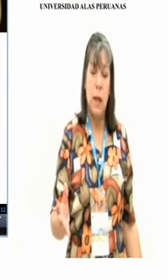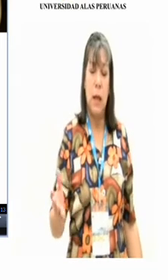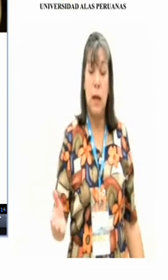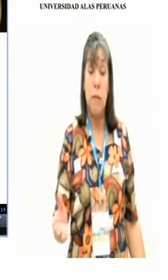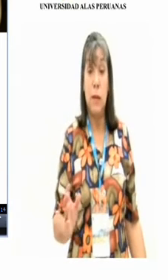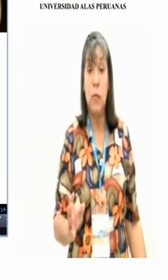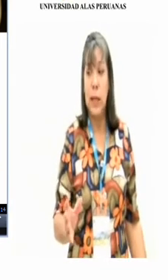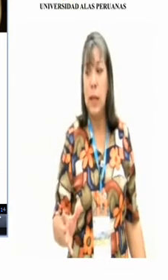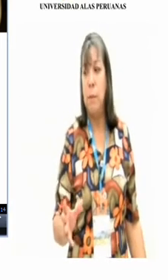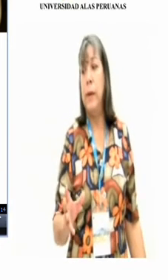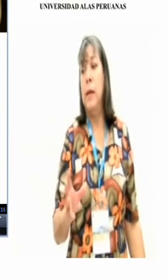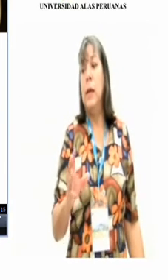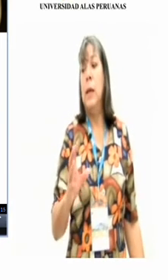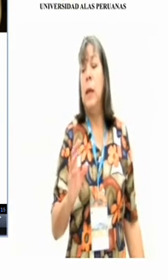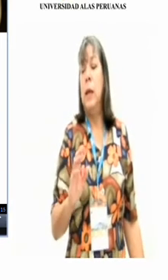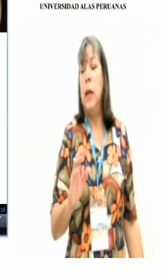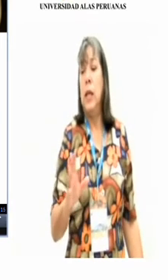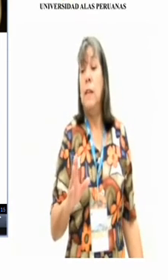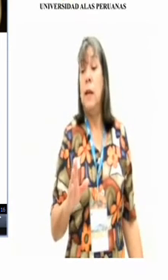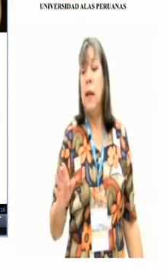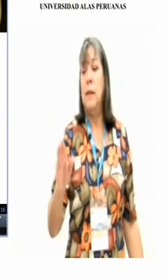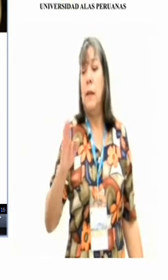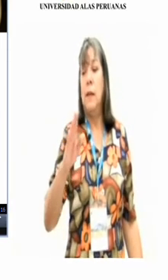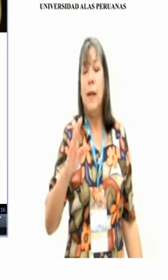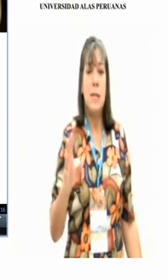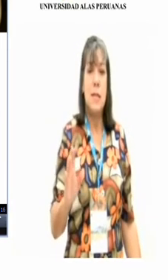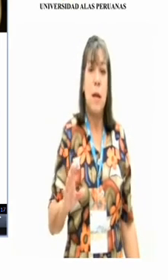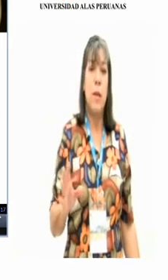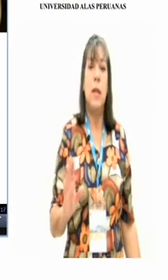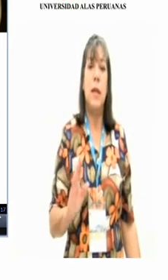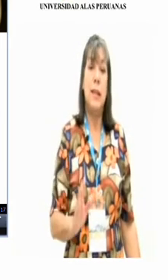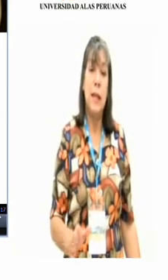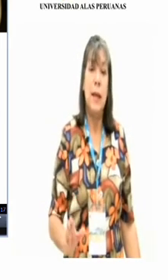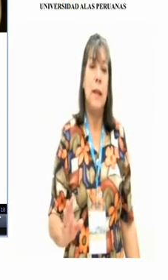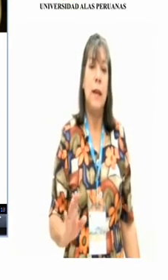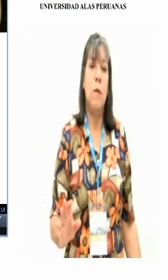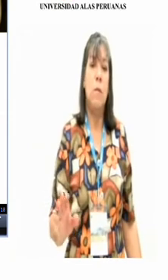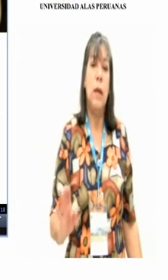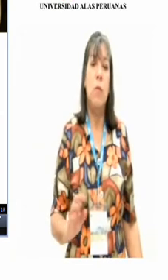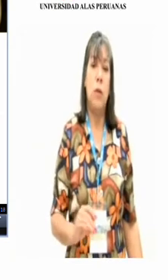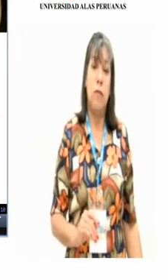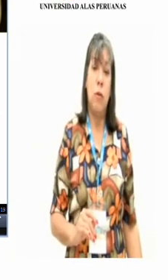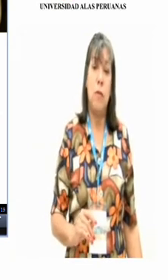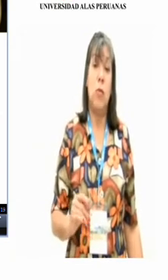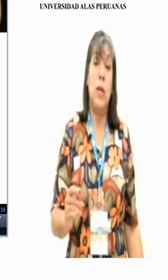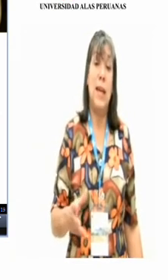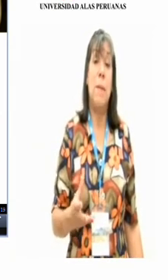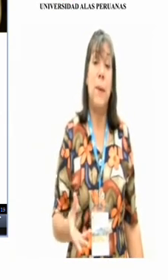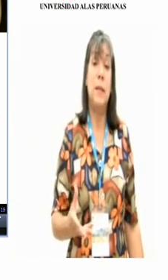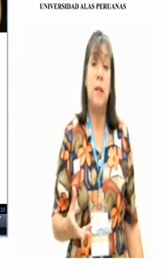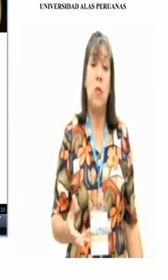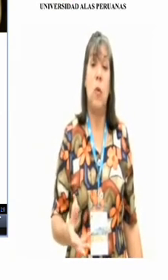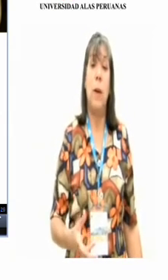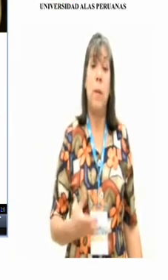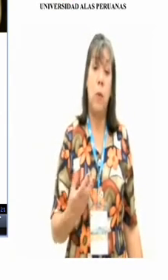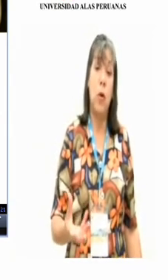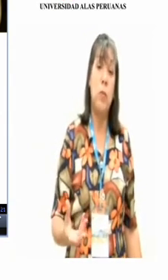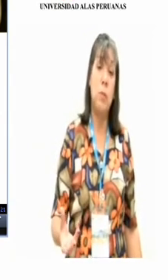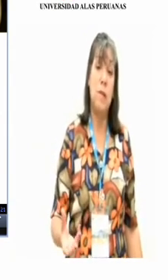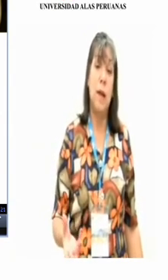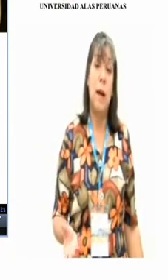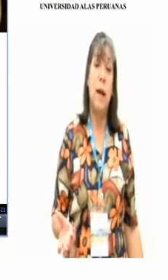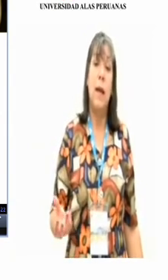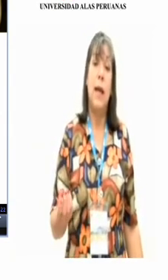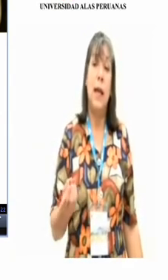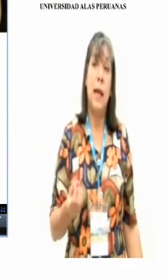y basadas en la virtualidad, en Internet, necesariamente tiene que tener un mínimo de formación y de capacitación para